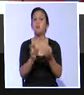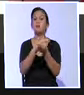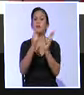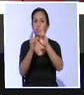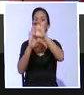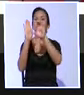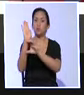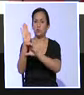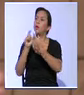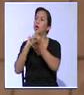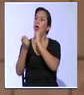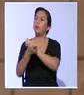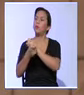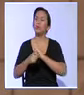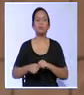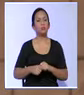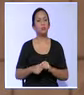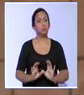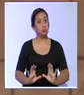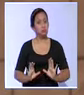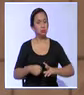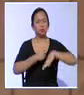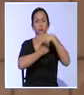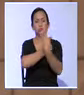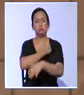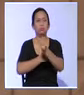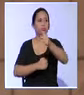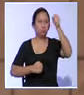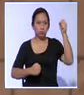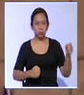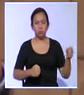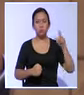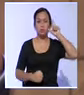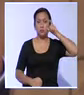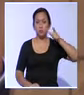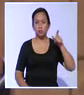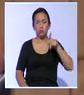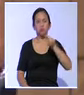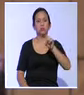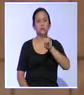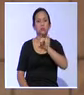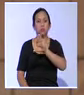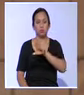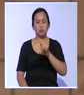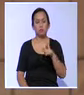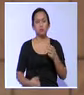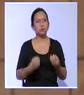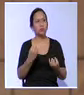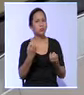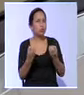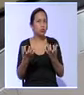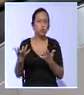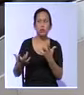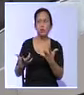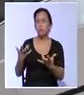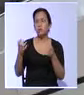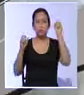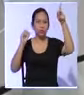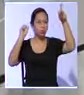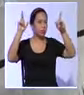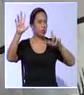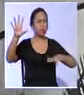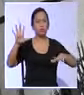constitución después de la censura del ex contralor general del estado carlos pólit se generan diversas reacciones sobre el mecanismo de selección